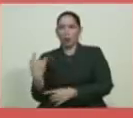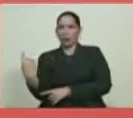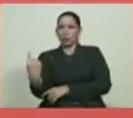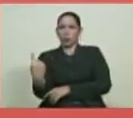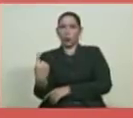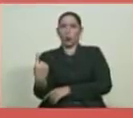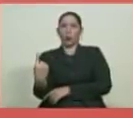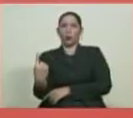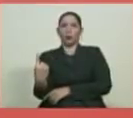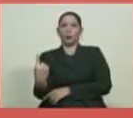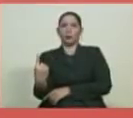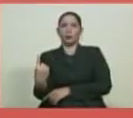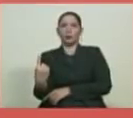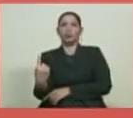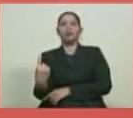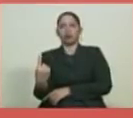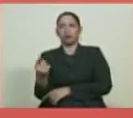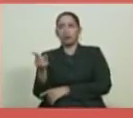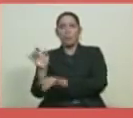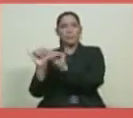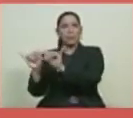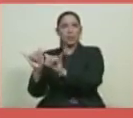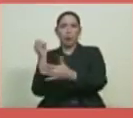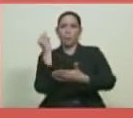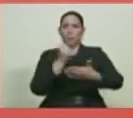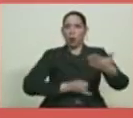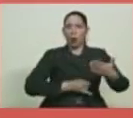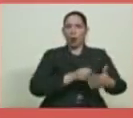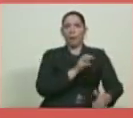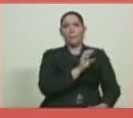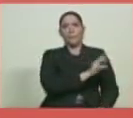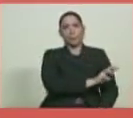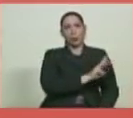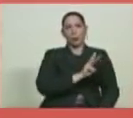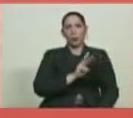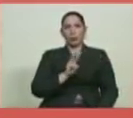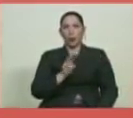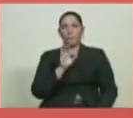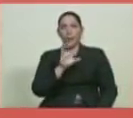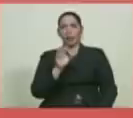y de manera particular, inscribirse a través de la plataforma Patria,